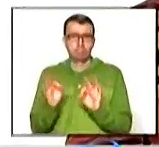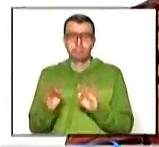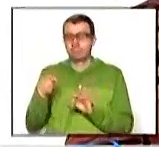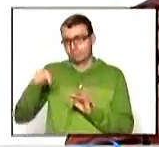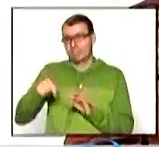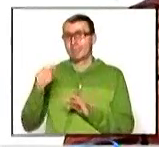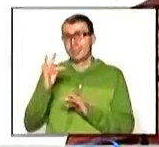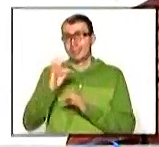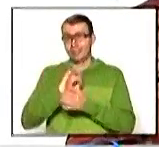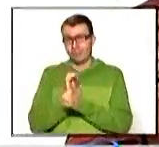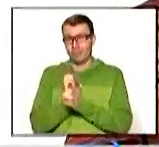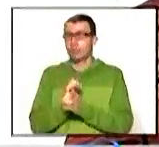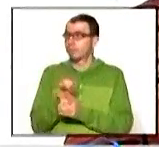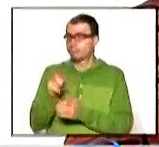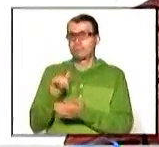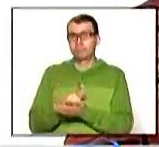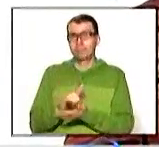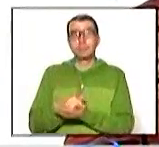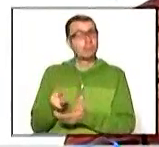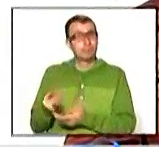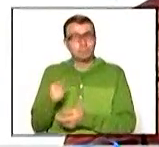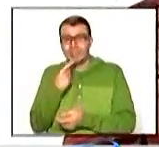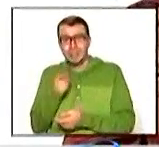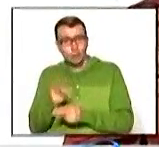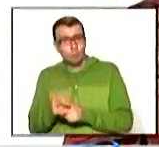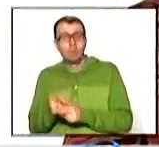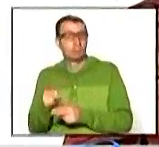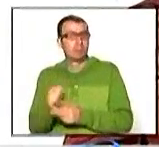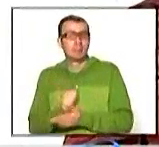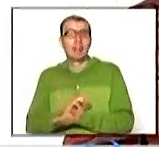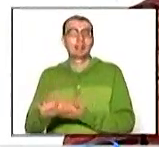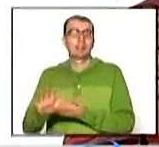Telecafé por la línea, por eso se llama gratis